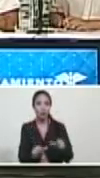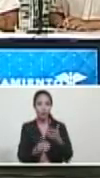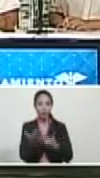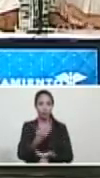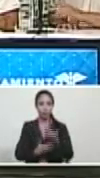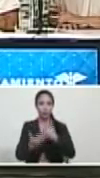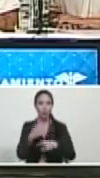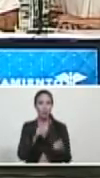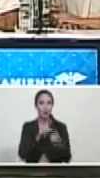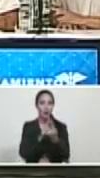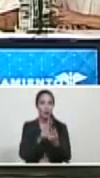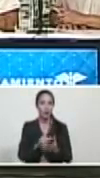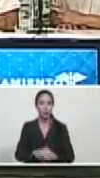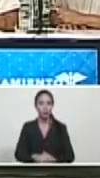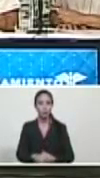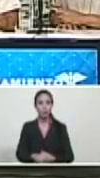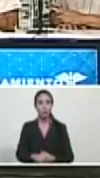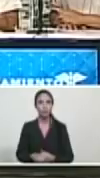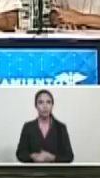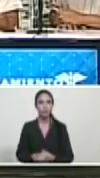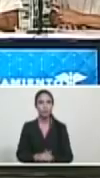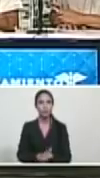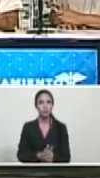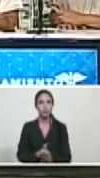directo. ¿A través de qué?